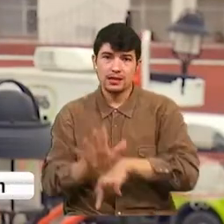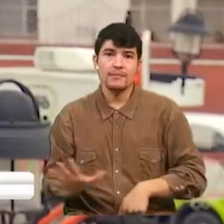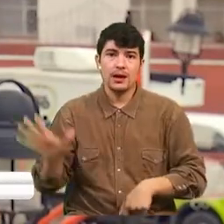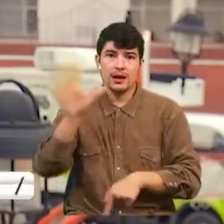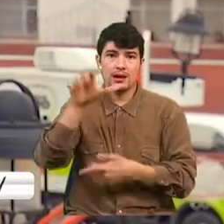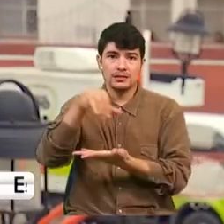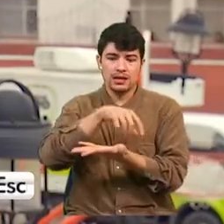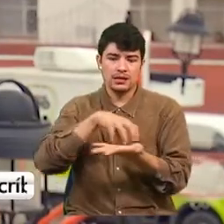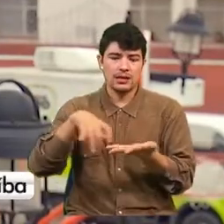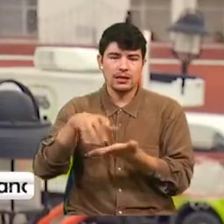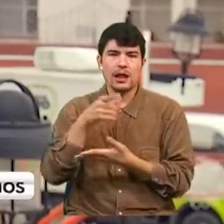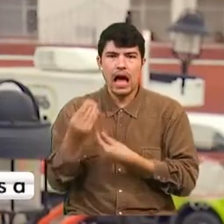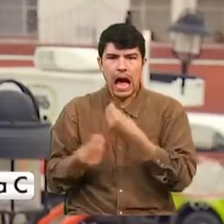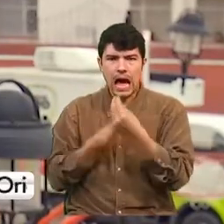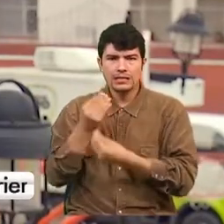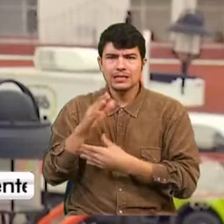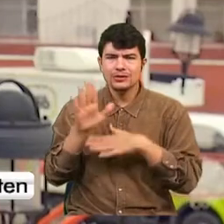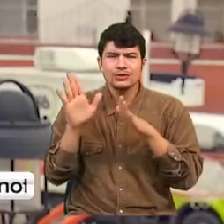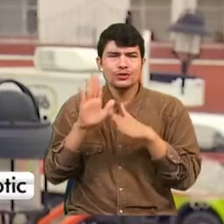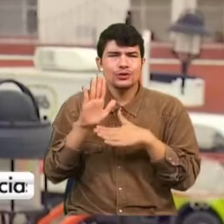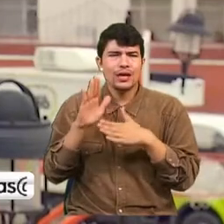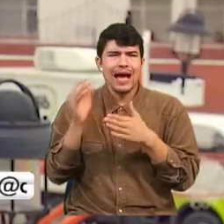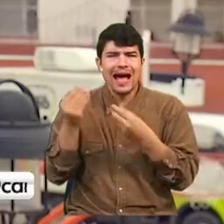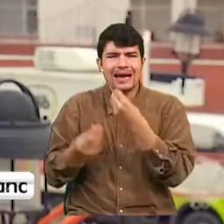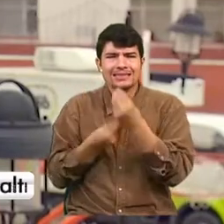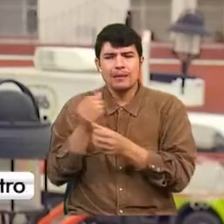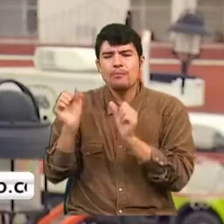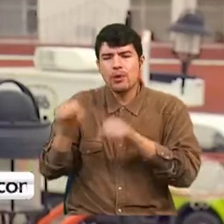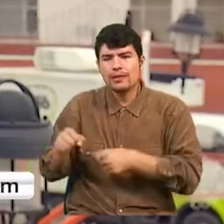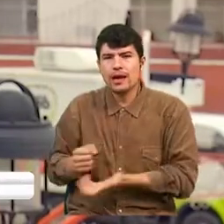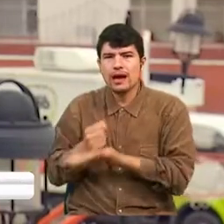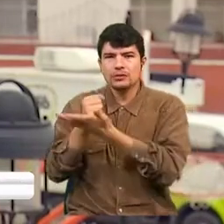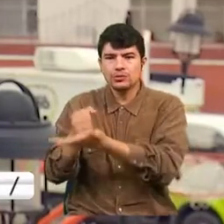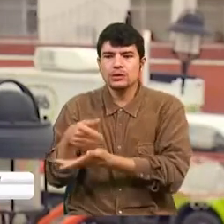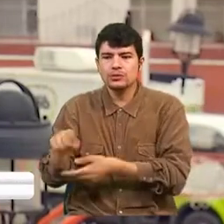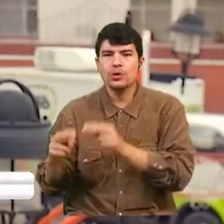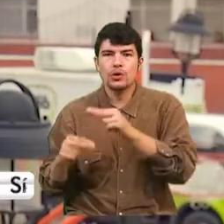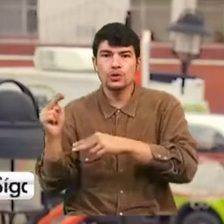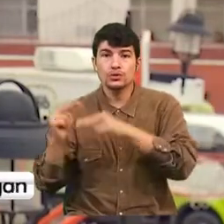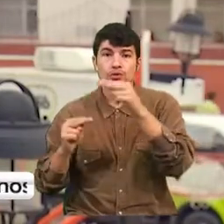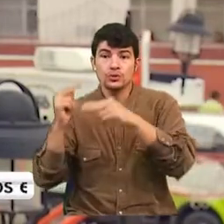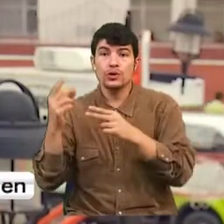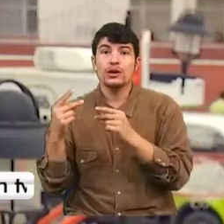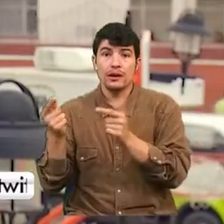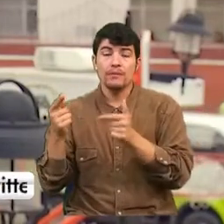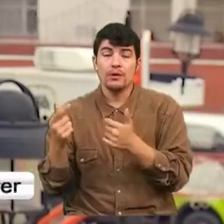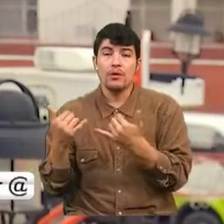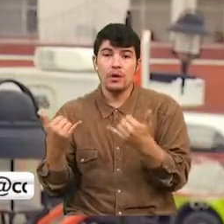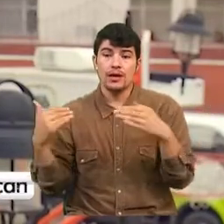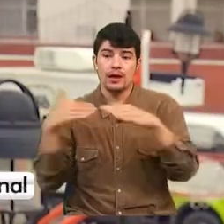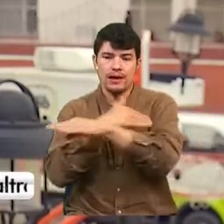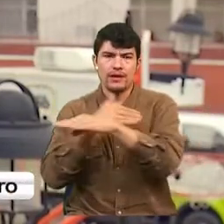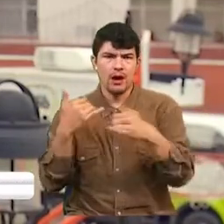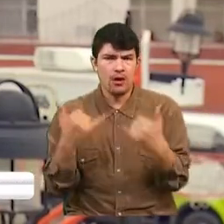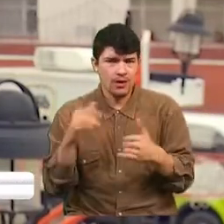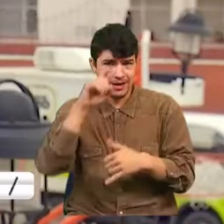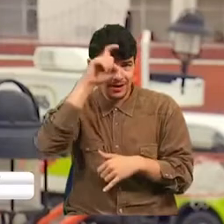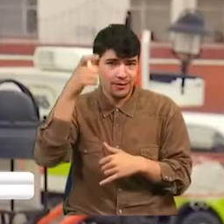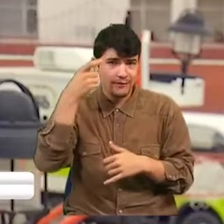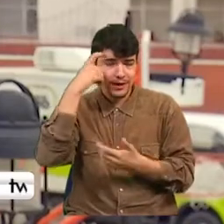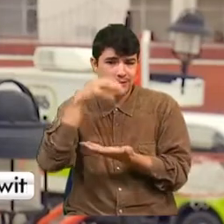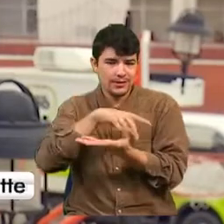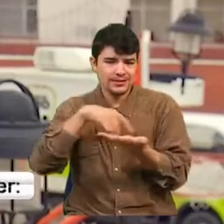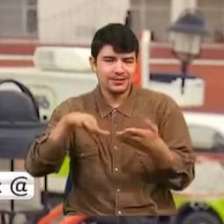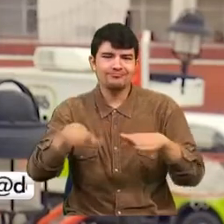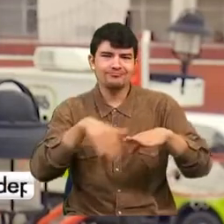Santander estaban haciendo todo lo posible por poder habilitar lo más rápido que se pudiese esta vía. Hoy ya el gobernador de Santander hizo